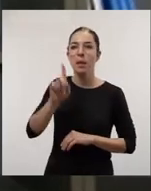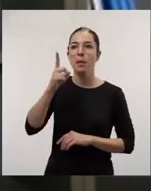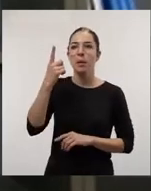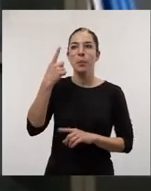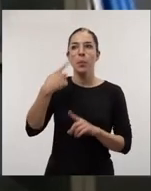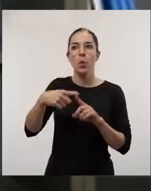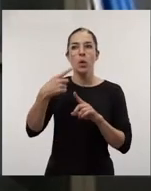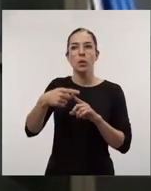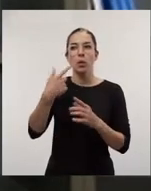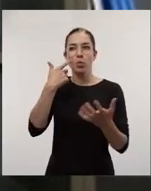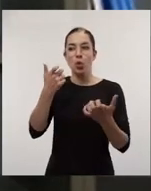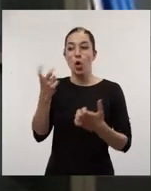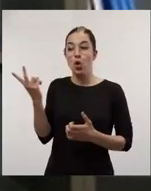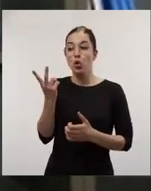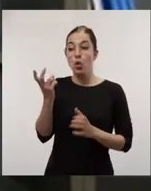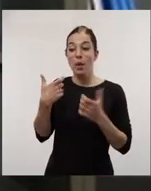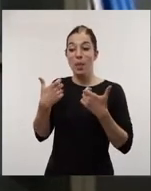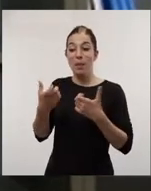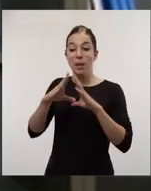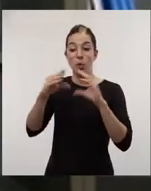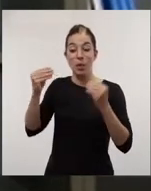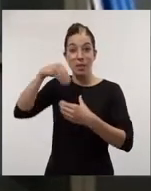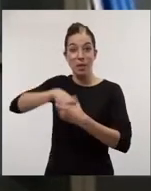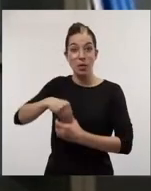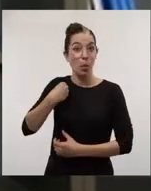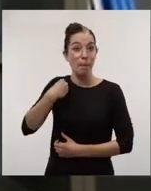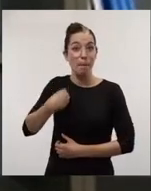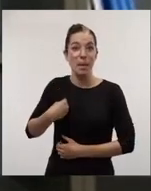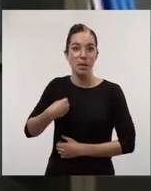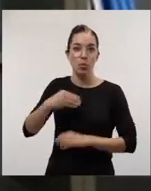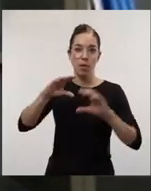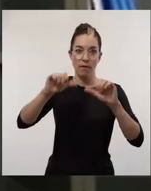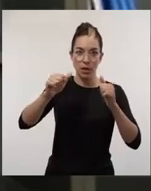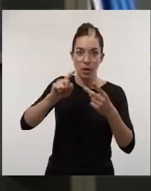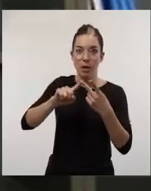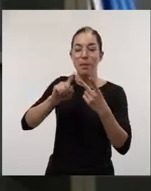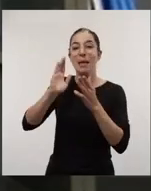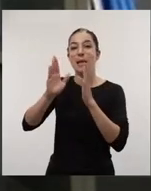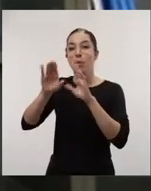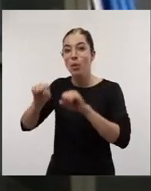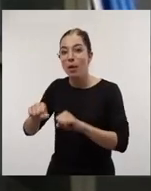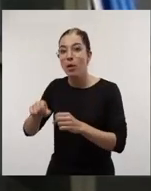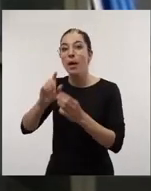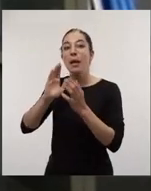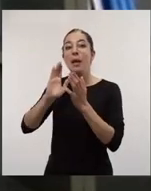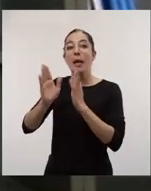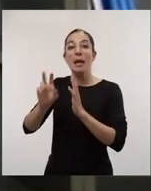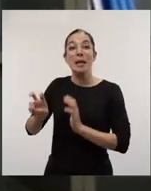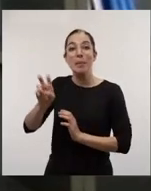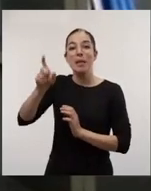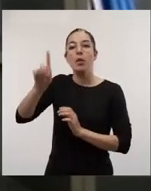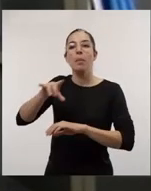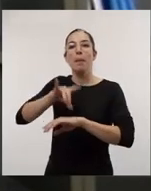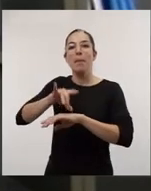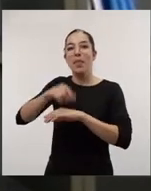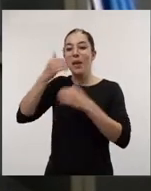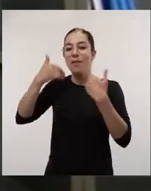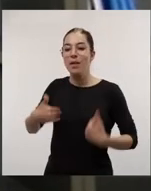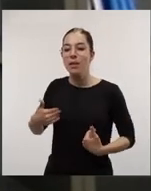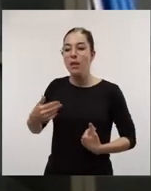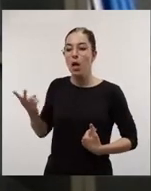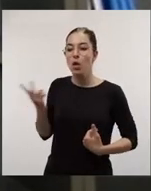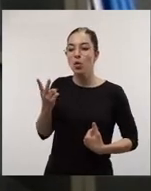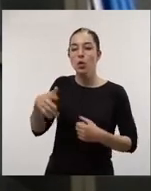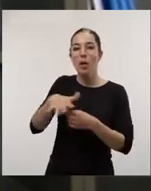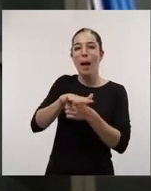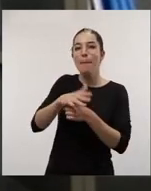aunque pertenecemos a un mismo departamento universitario el departamento de fisioterapia terapia ocupacional rehabilitación y medicina física somos